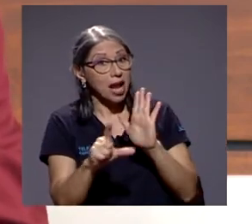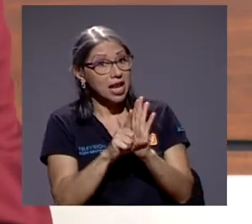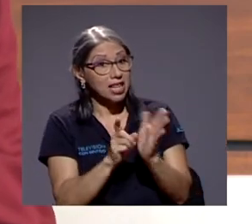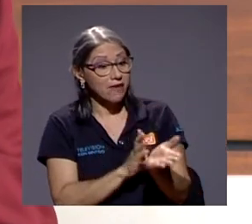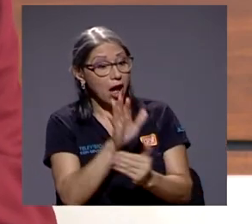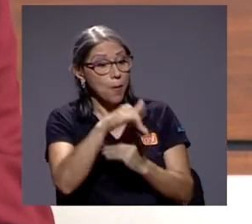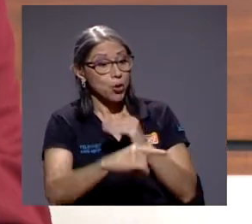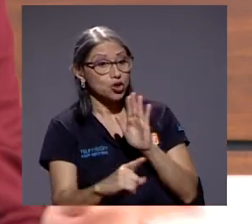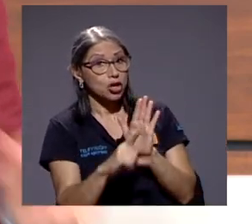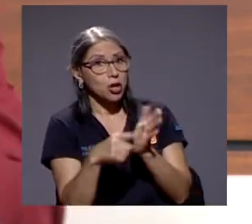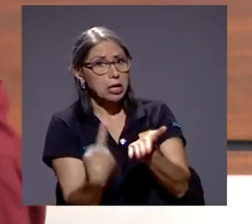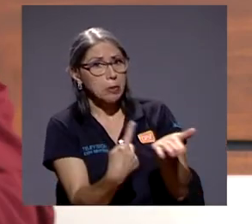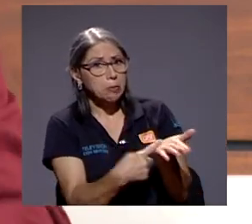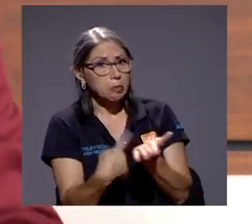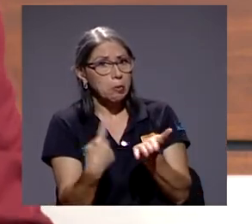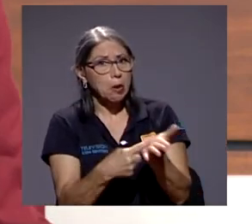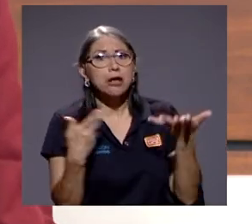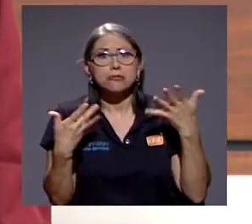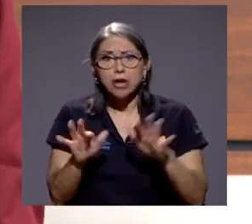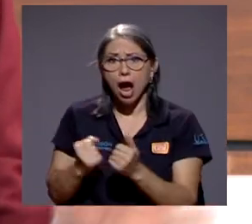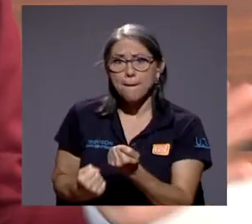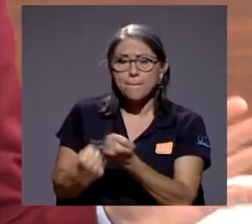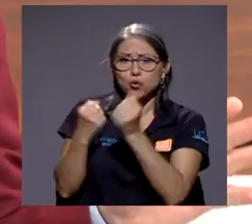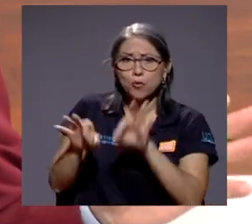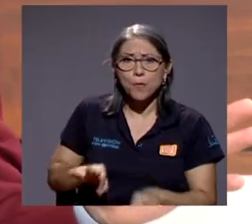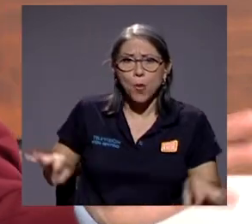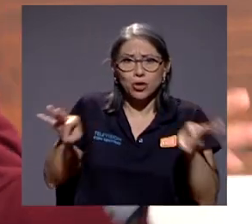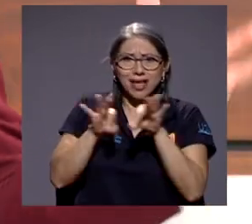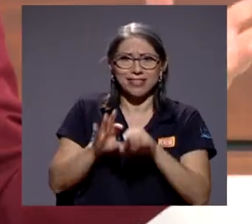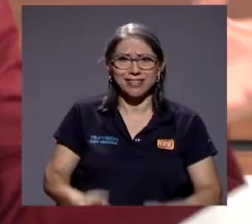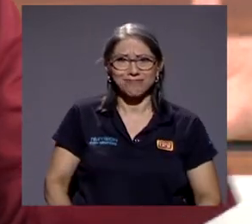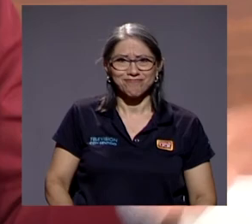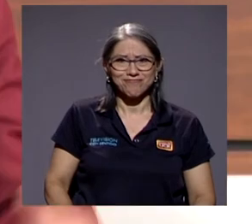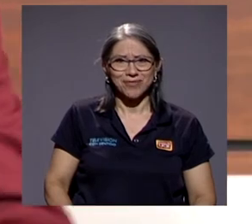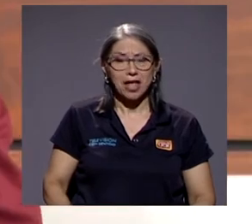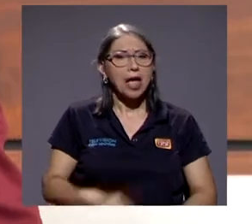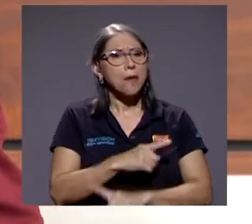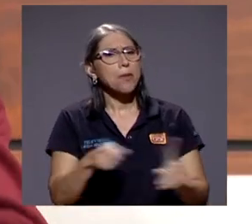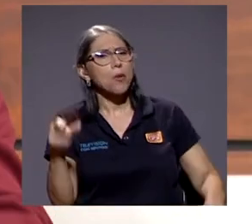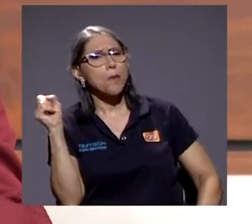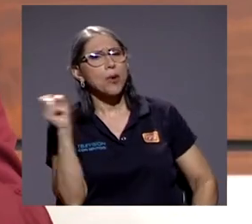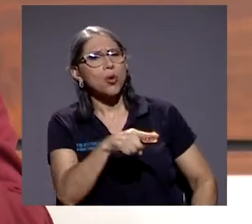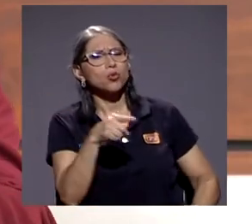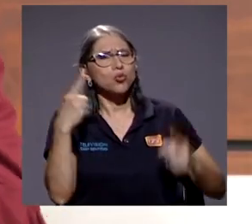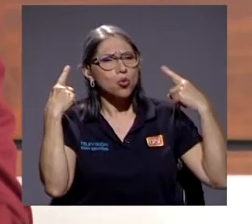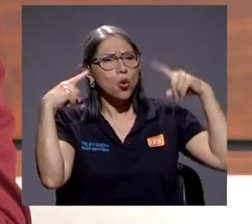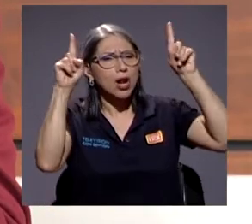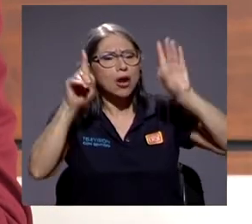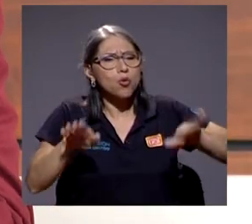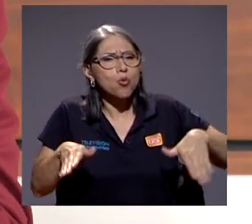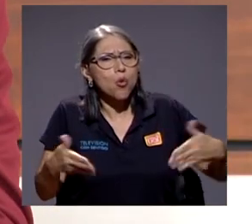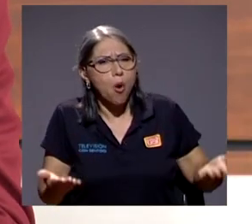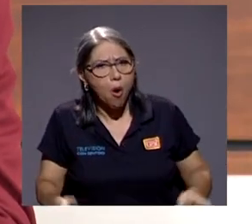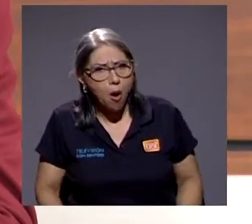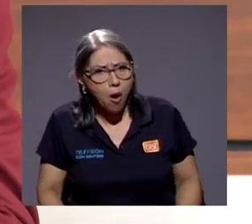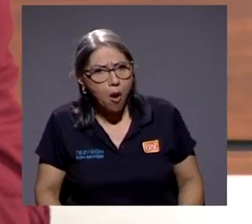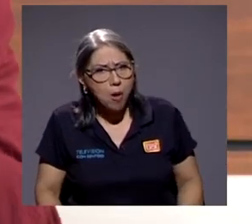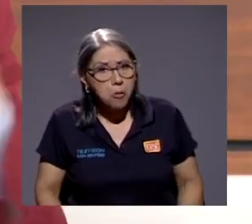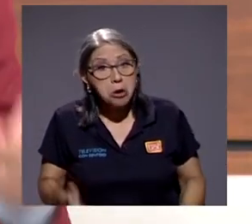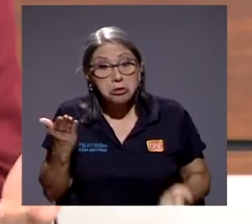han conseguido un apoyo importante antes de entrar a ese tema del proyecto de ley como lo lograron porque creo que eso también puede ser